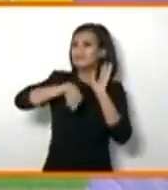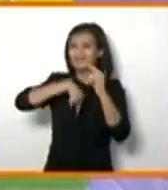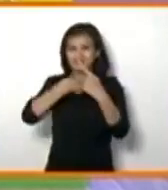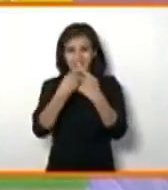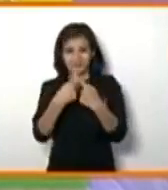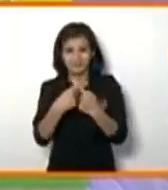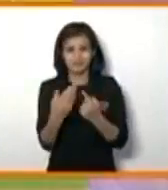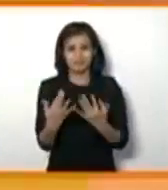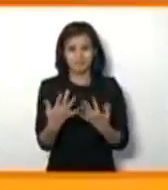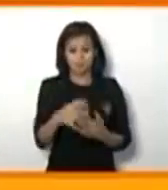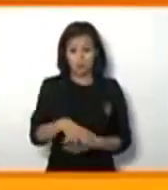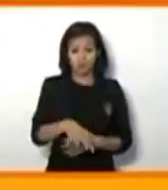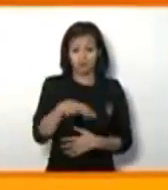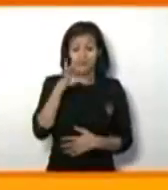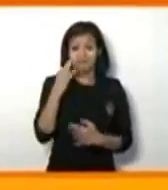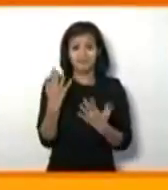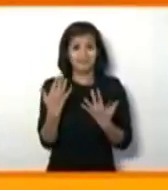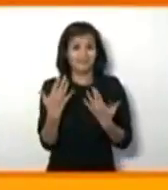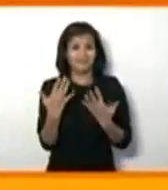es